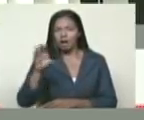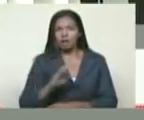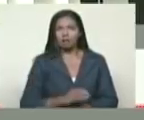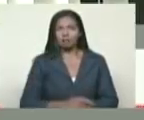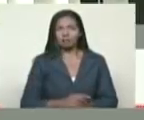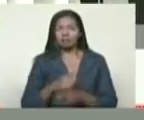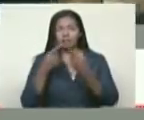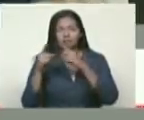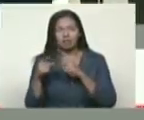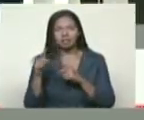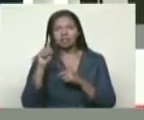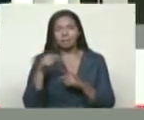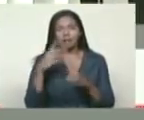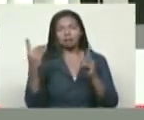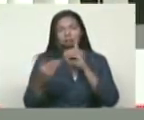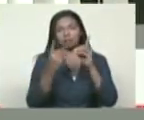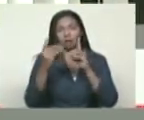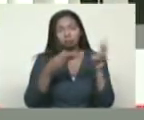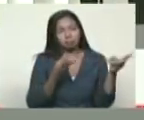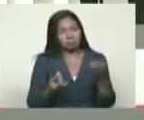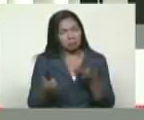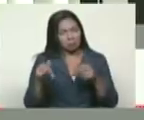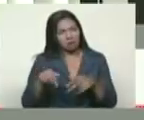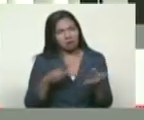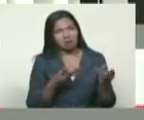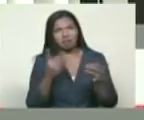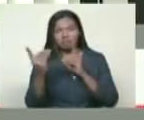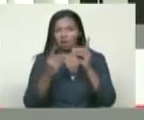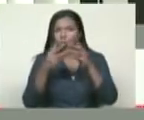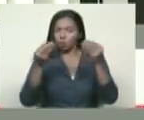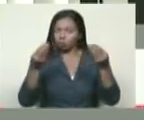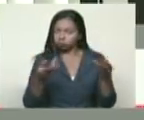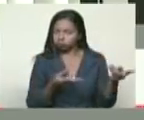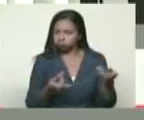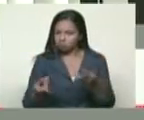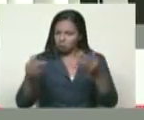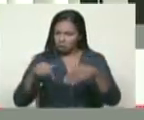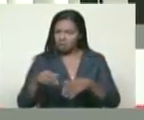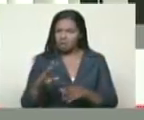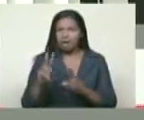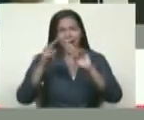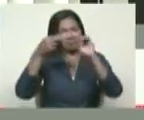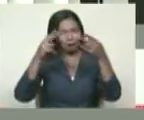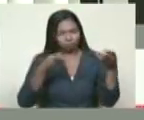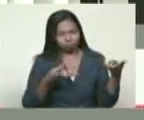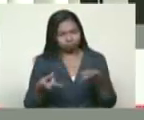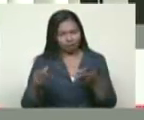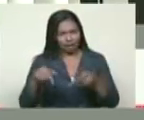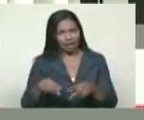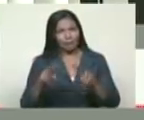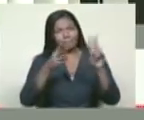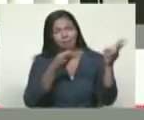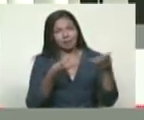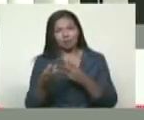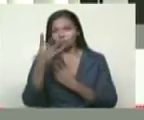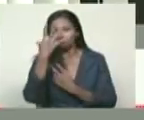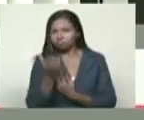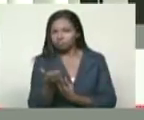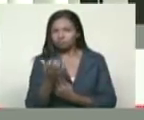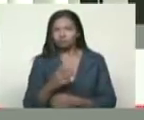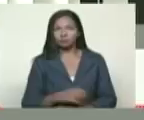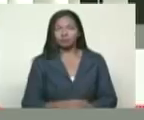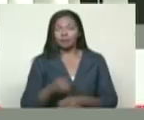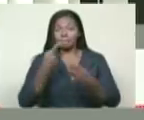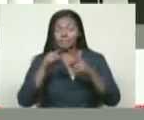otras iniciativas para el diálogo. Bienvenido, todo diálogo. Bienvenida la paz. Bienvenido el entendimiento.